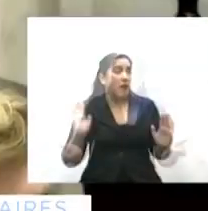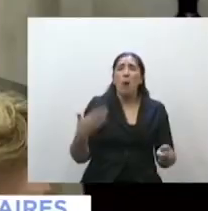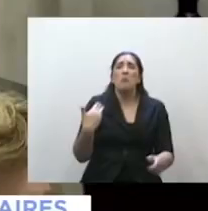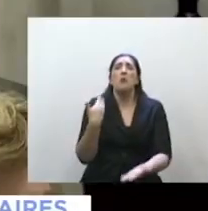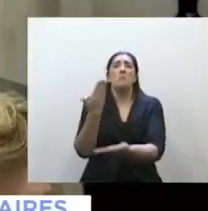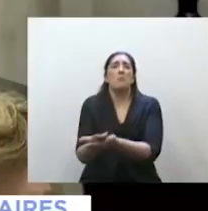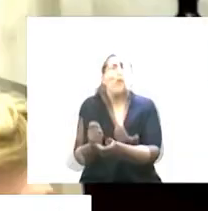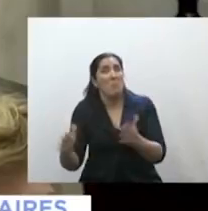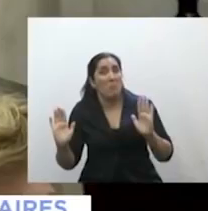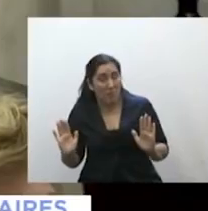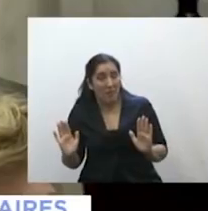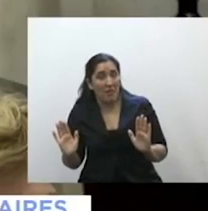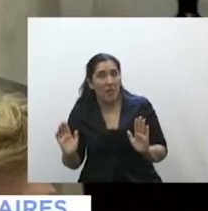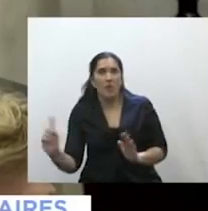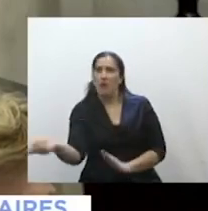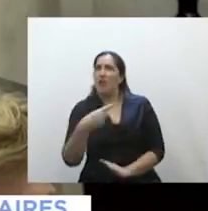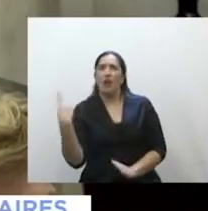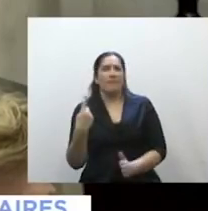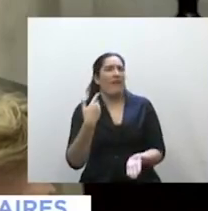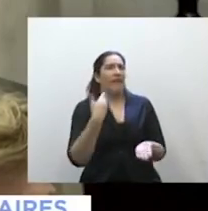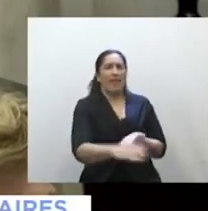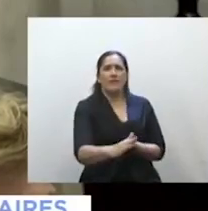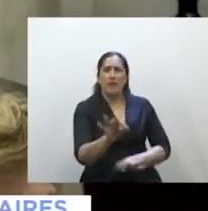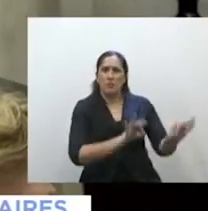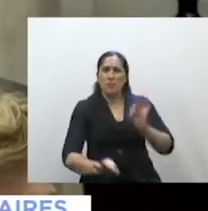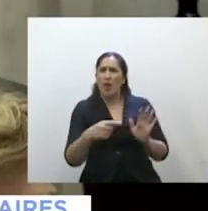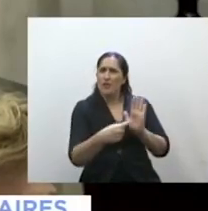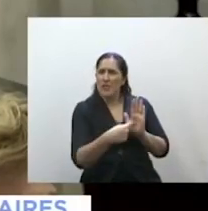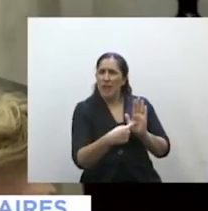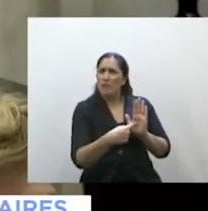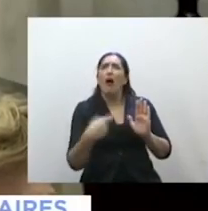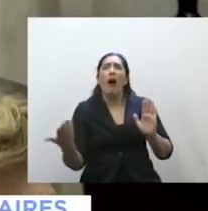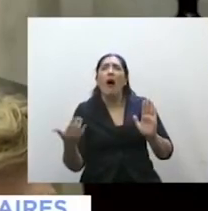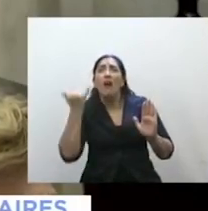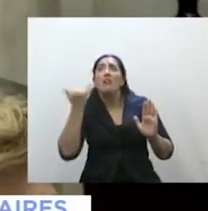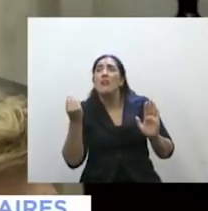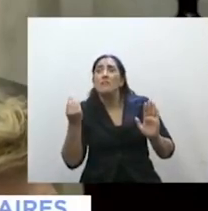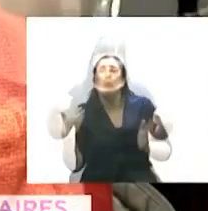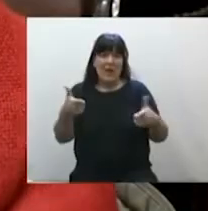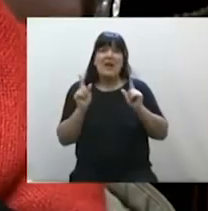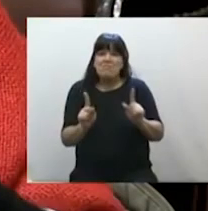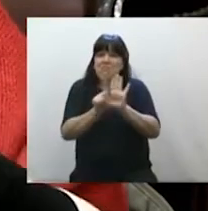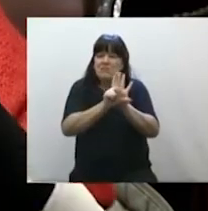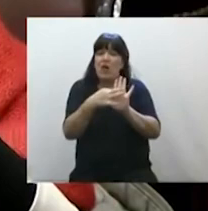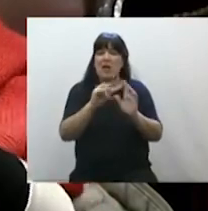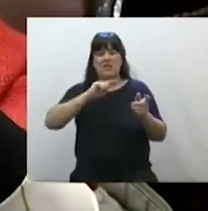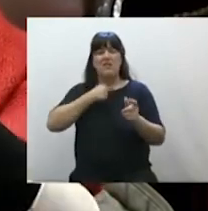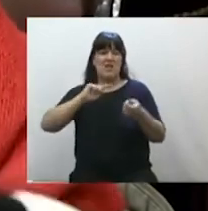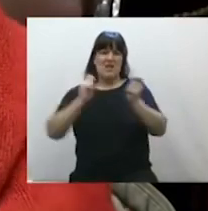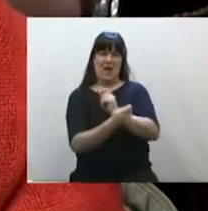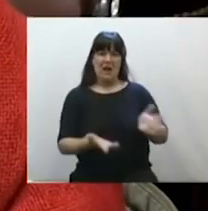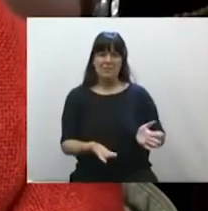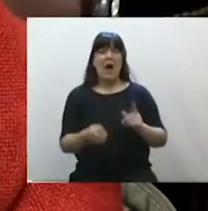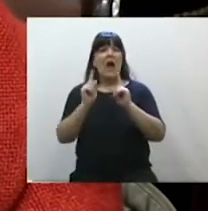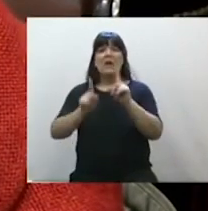no, pero estamos rechazando un proyecto sin proponer nada alternativo. Y aquellos que no están con